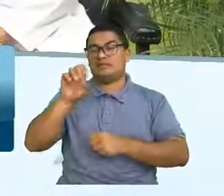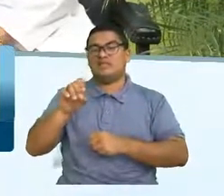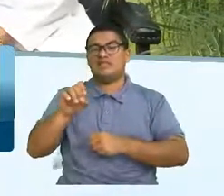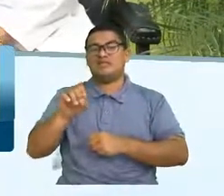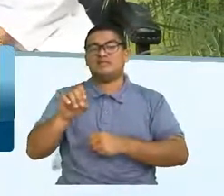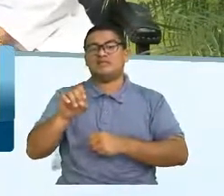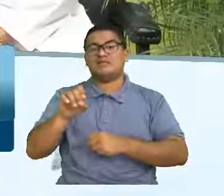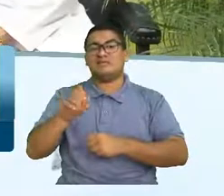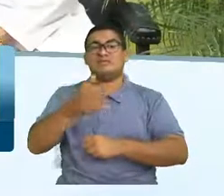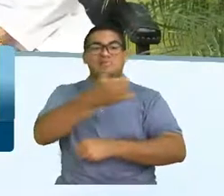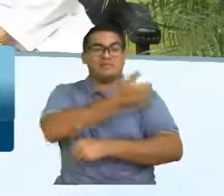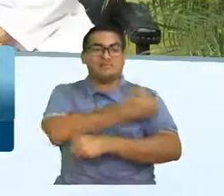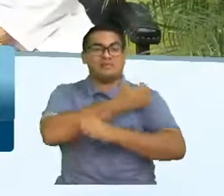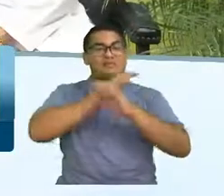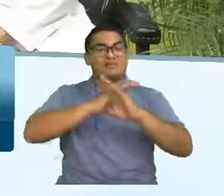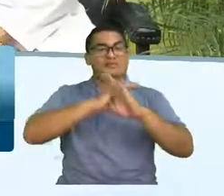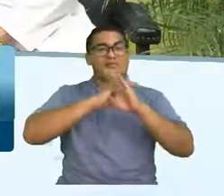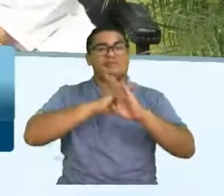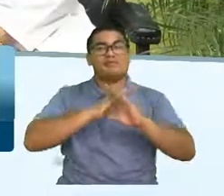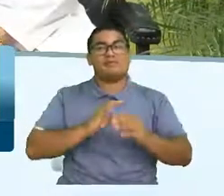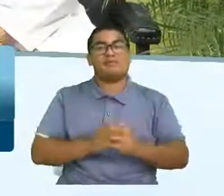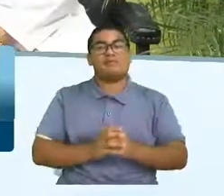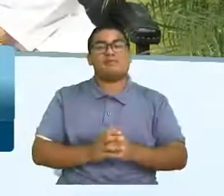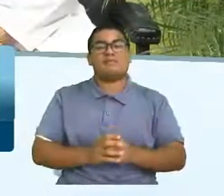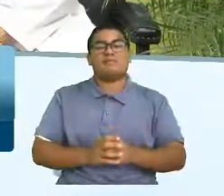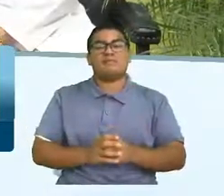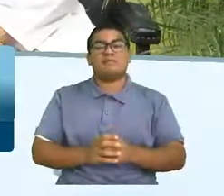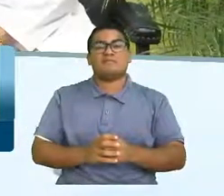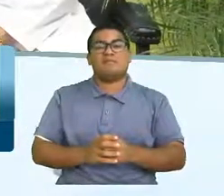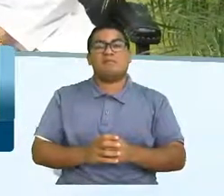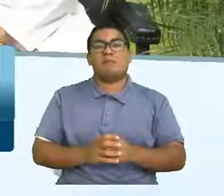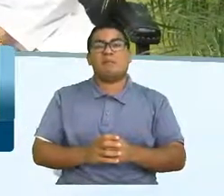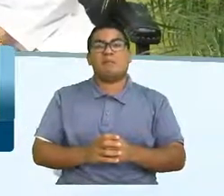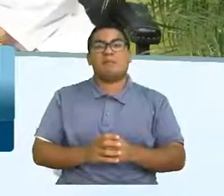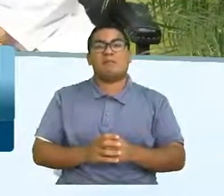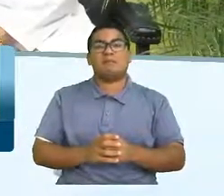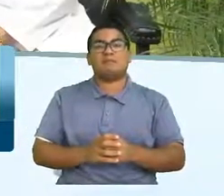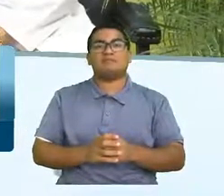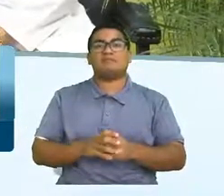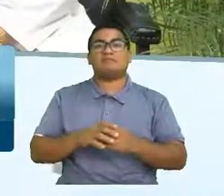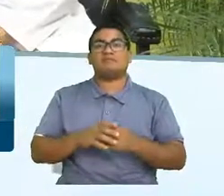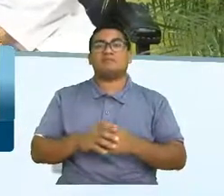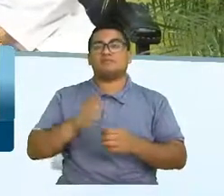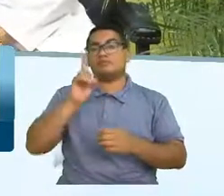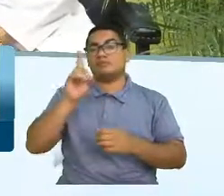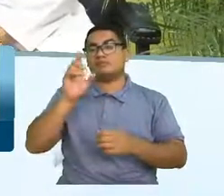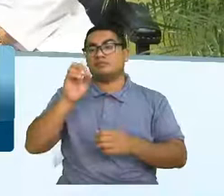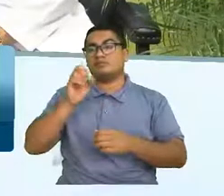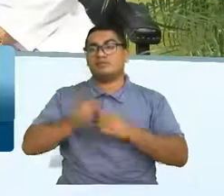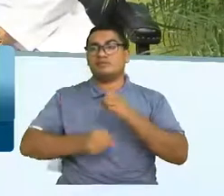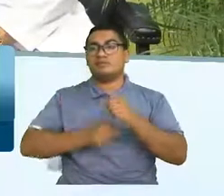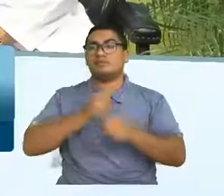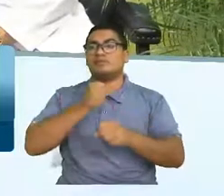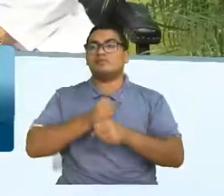es. Esta previene obviamente contra el tétano. Sí. Ya, es importante. Luego a los 10 años, ¿qué sigue,